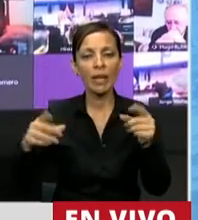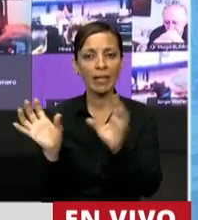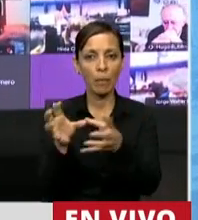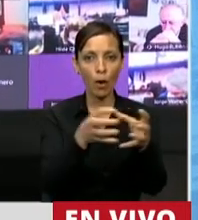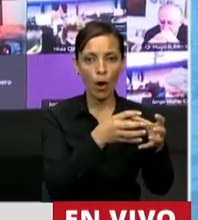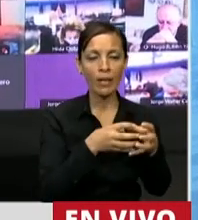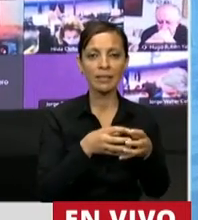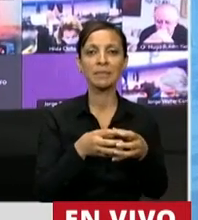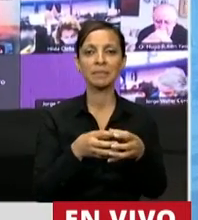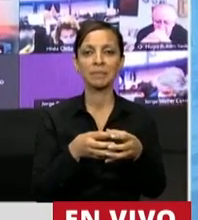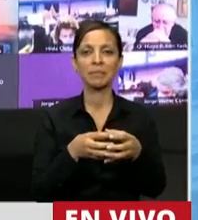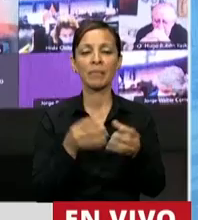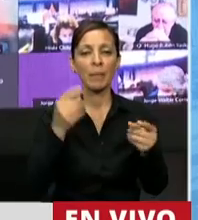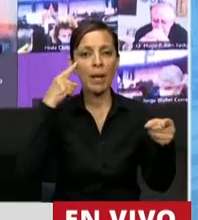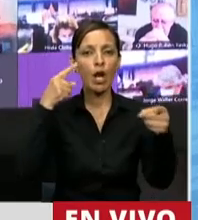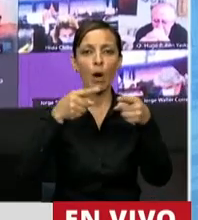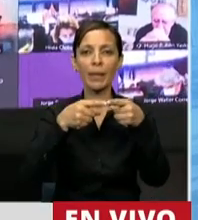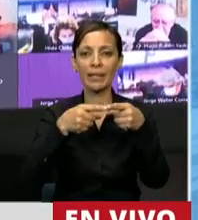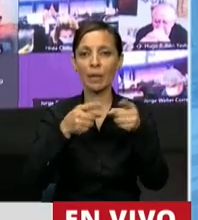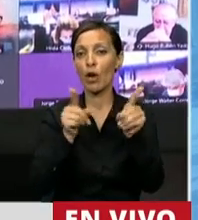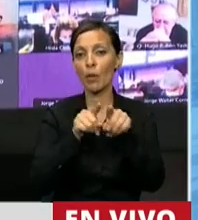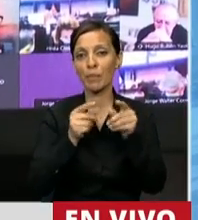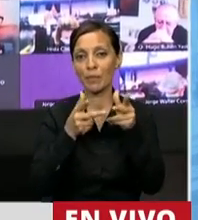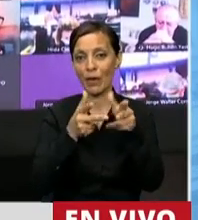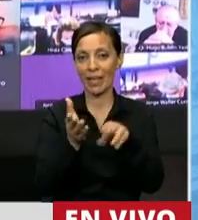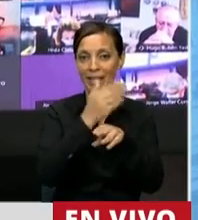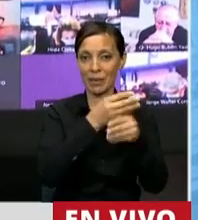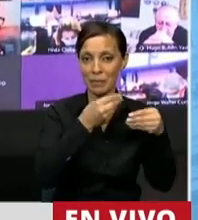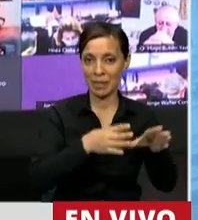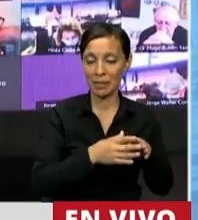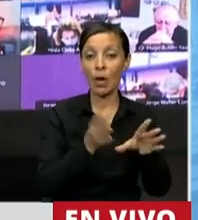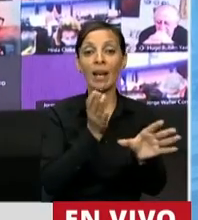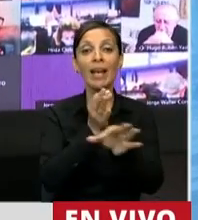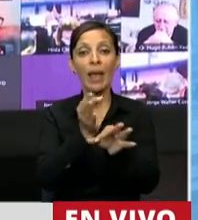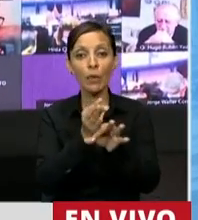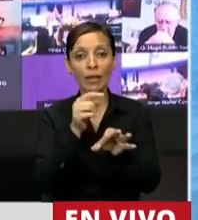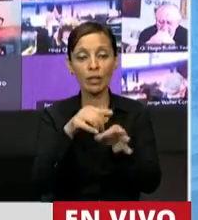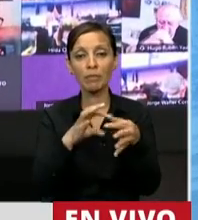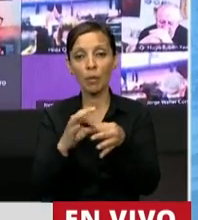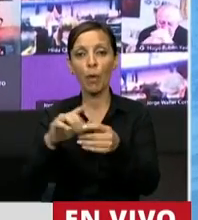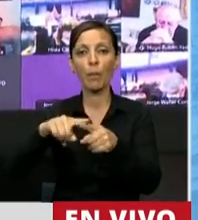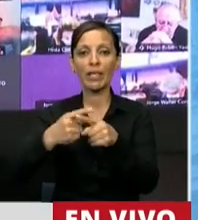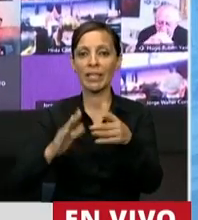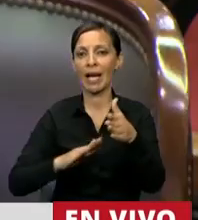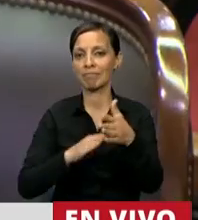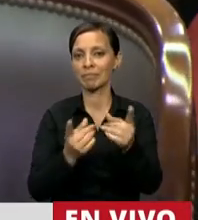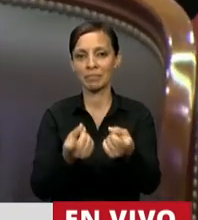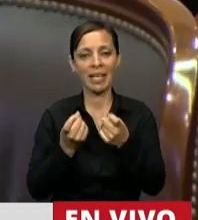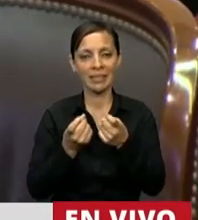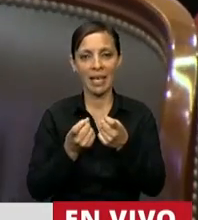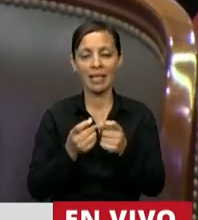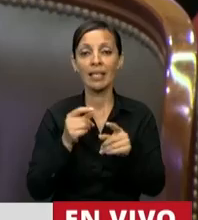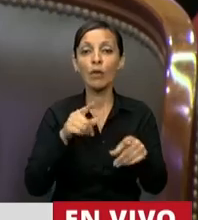bloques parlamentarios bajo el objetivo que le decía al principio, la educación como una política esencial y una política